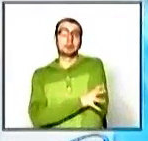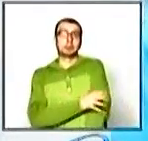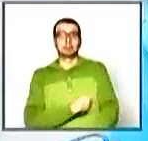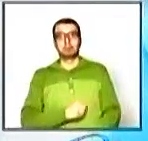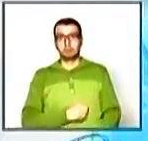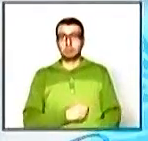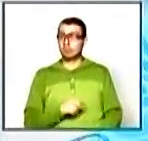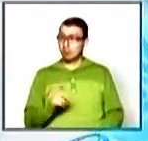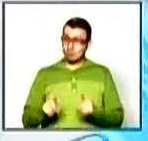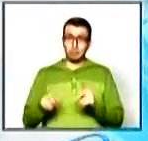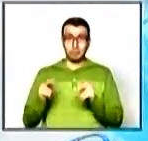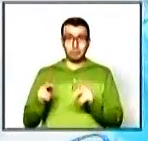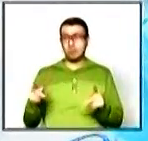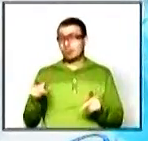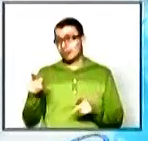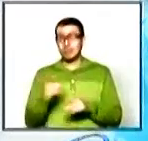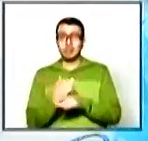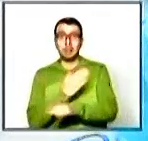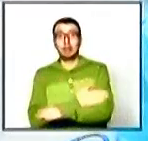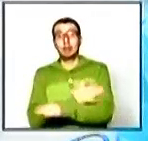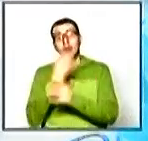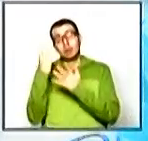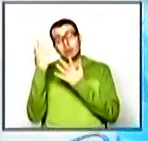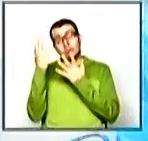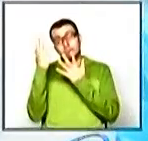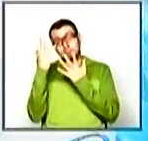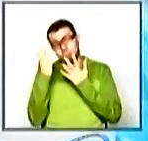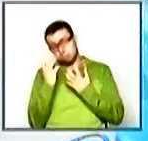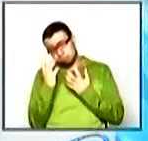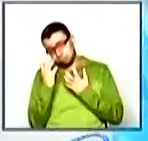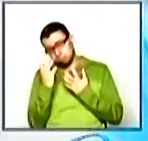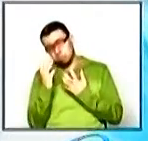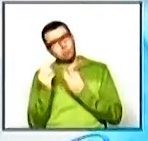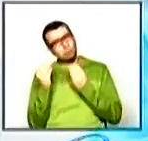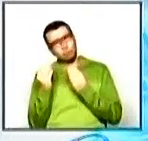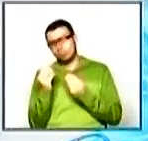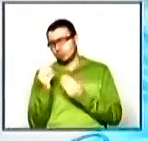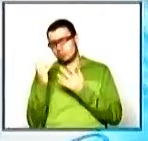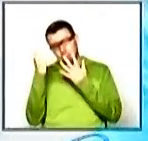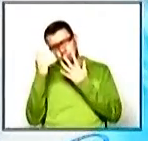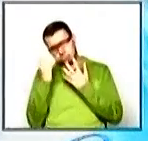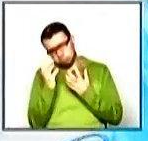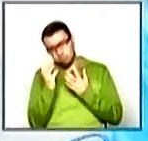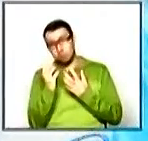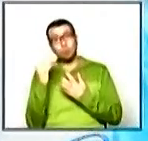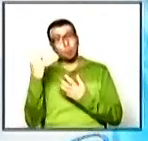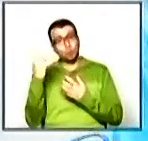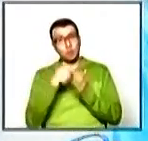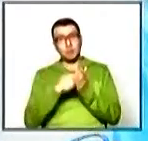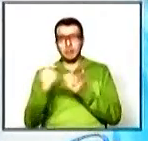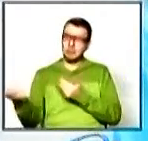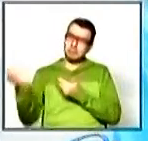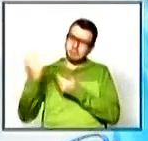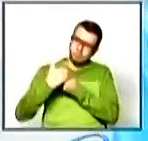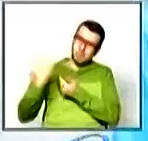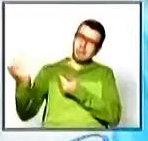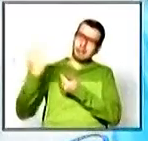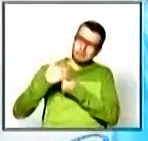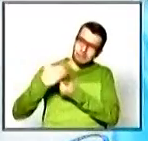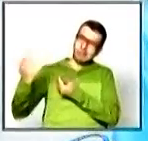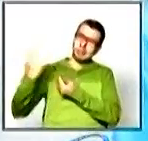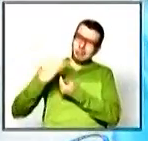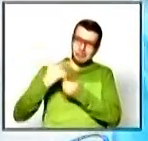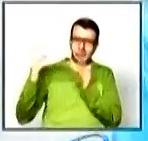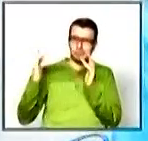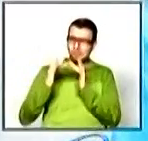con un historial depresivo bastante amplio, y después de 4 sesiones de reconectiva cuentan que